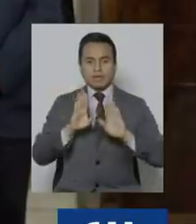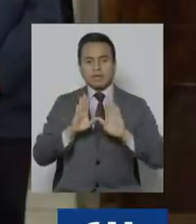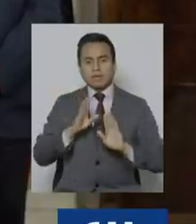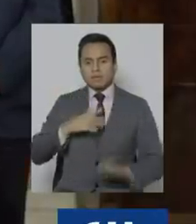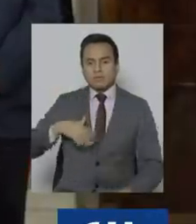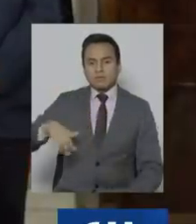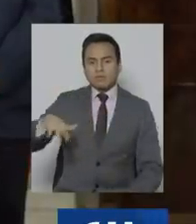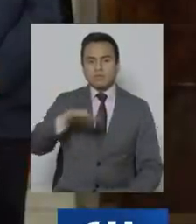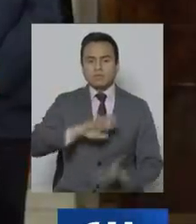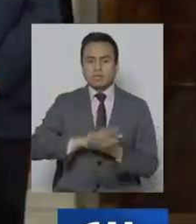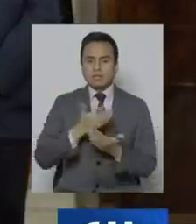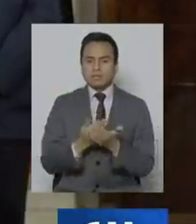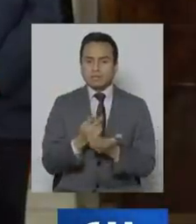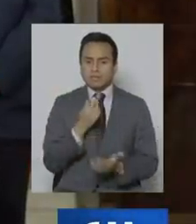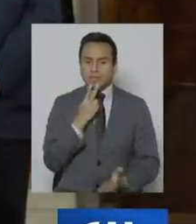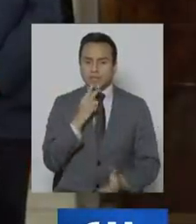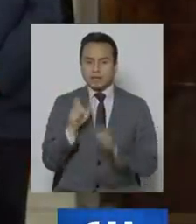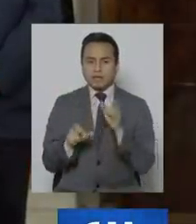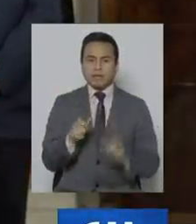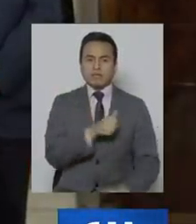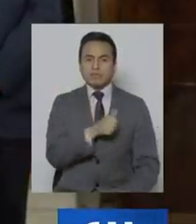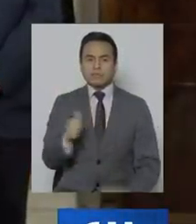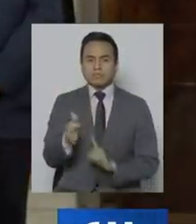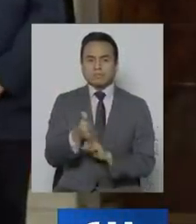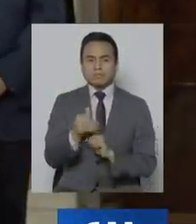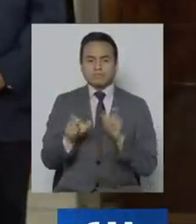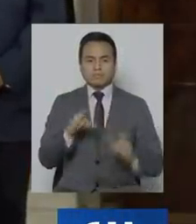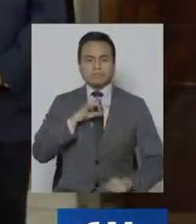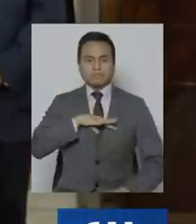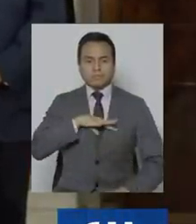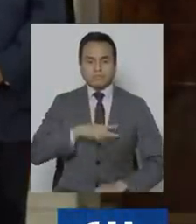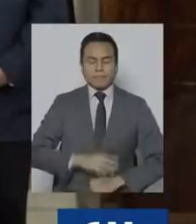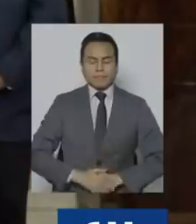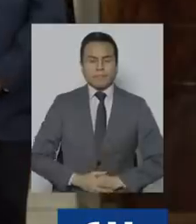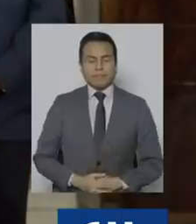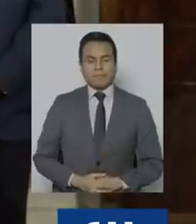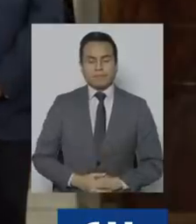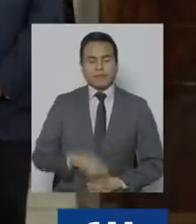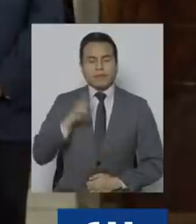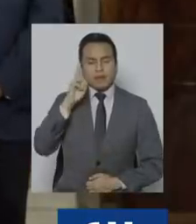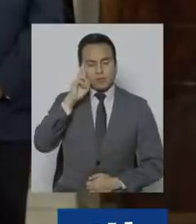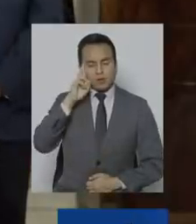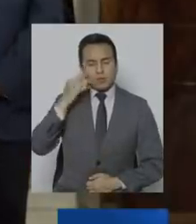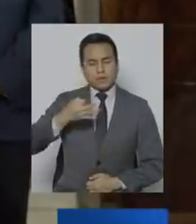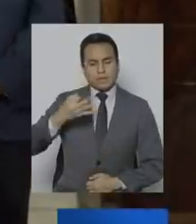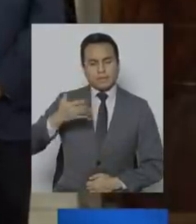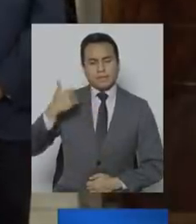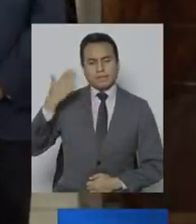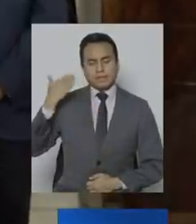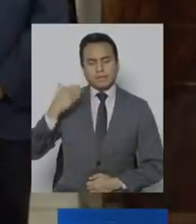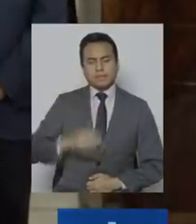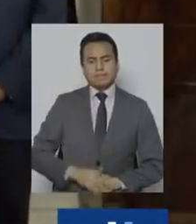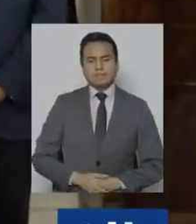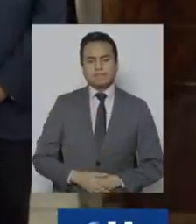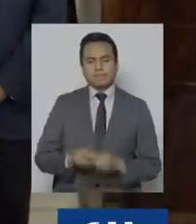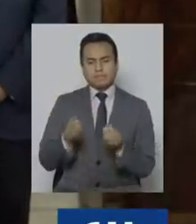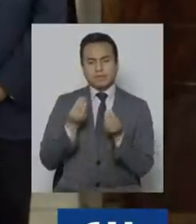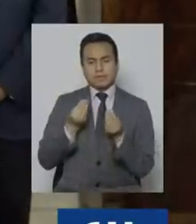proteger la salud y la vida de todos nuestros compatriotas. Recuerdo perfectamente